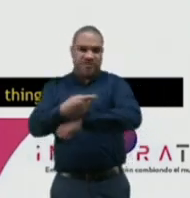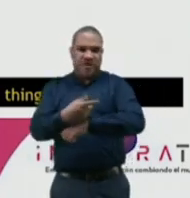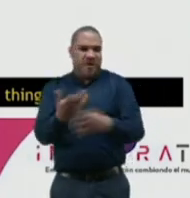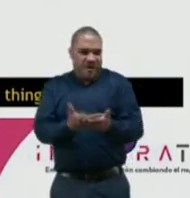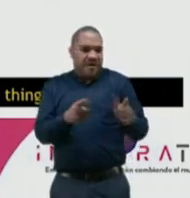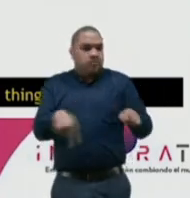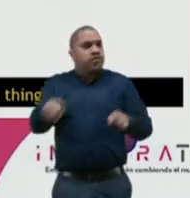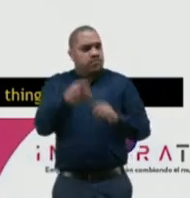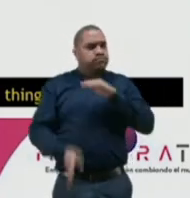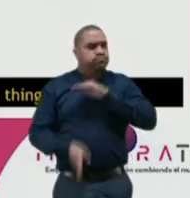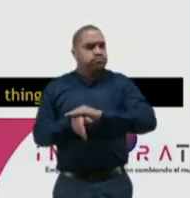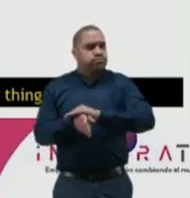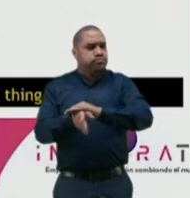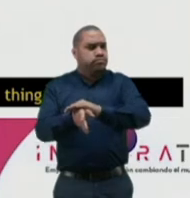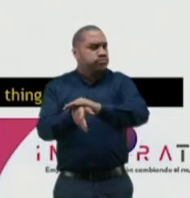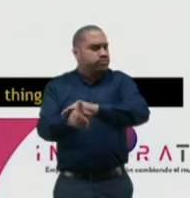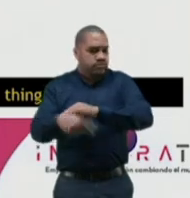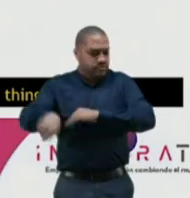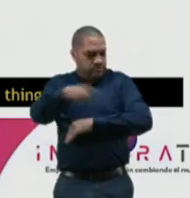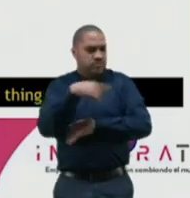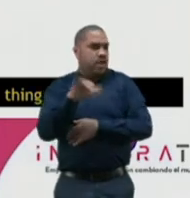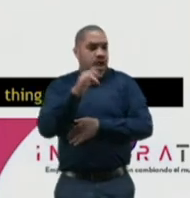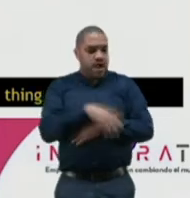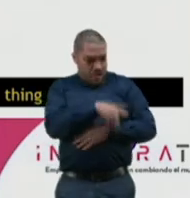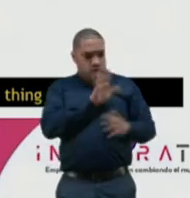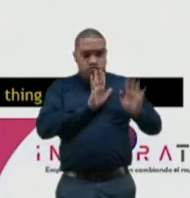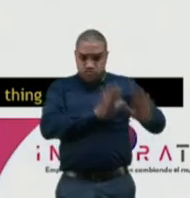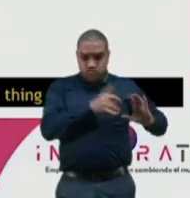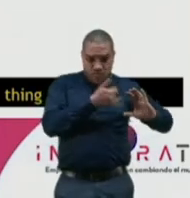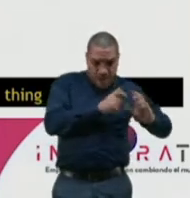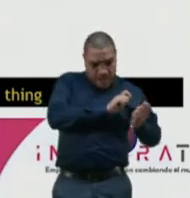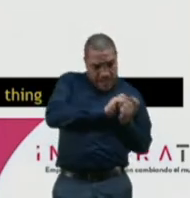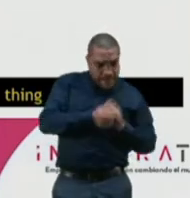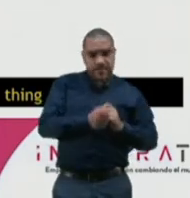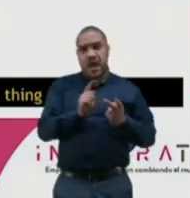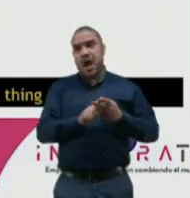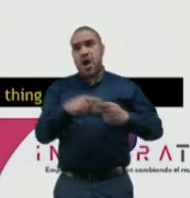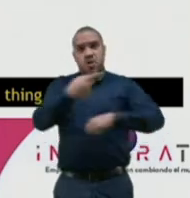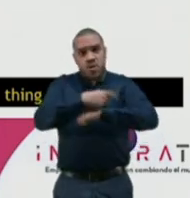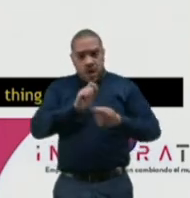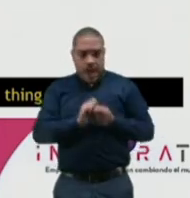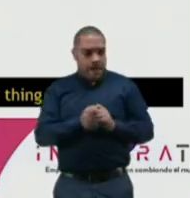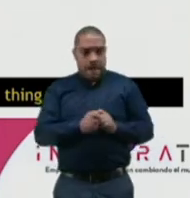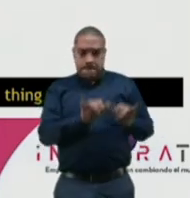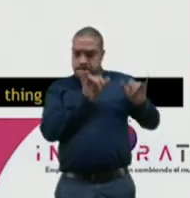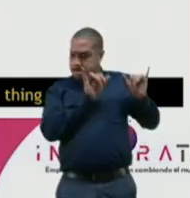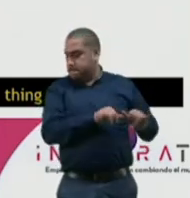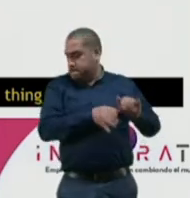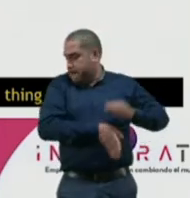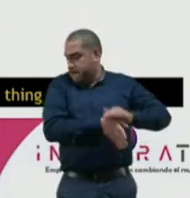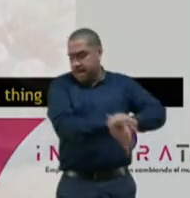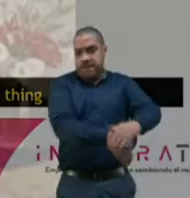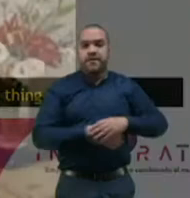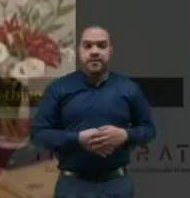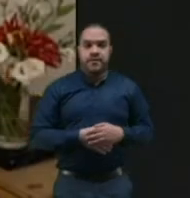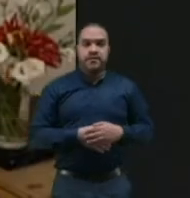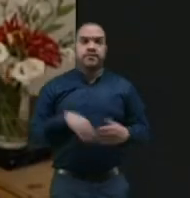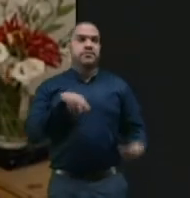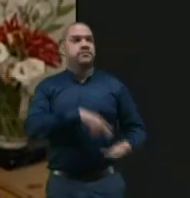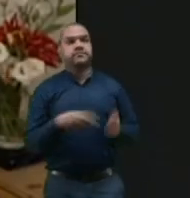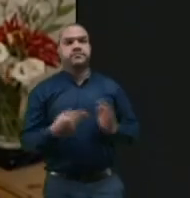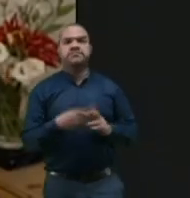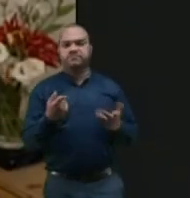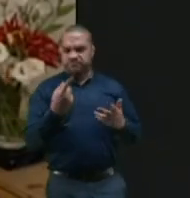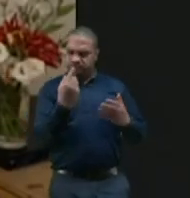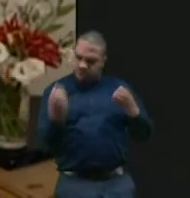termina y ustedes se permiten a ustedes mismos seguir con la siguiente parte de su experiencia. Y aquí miramos qué significa crear un